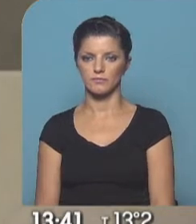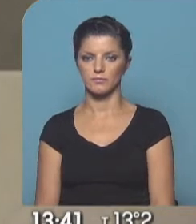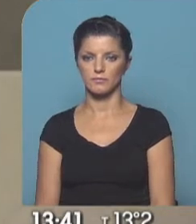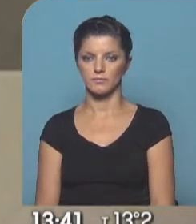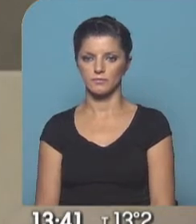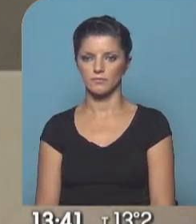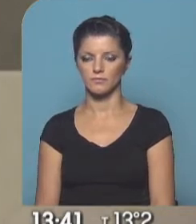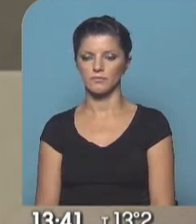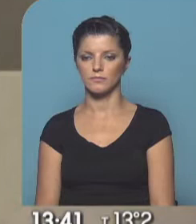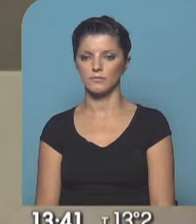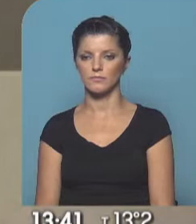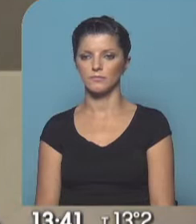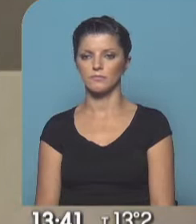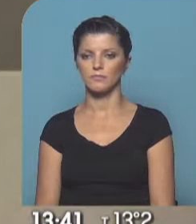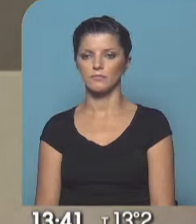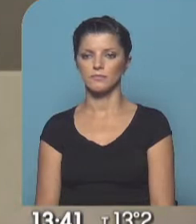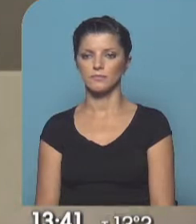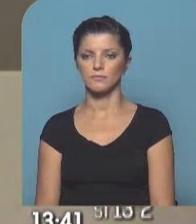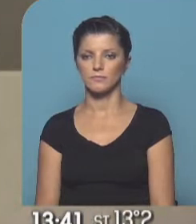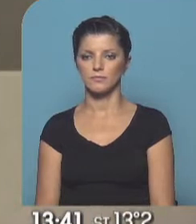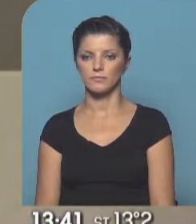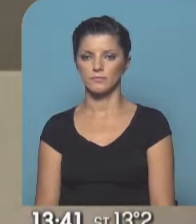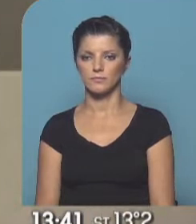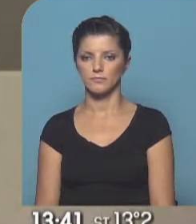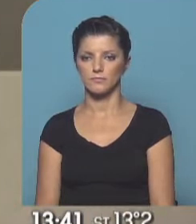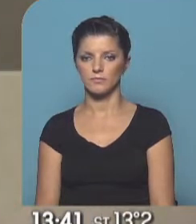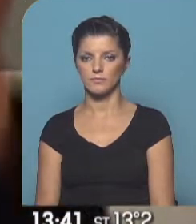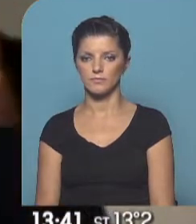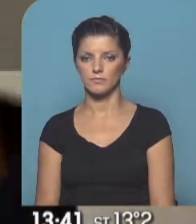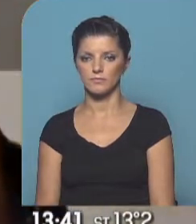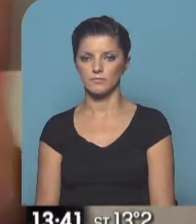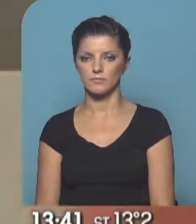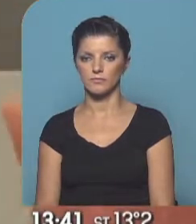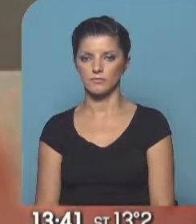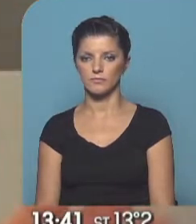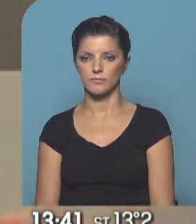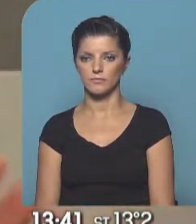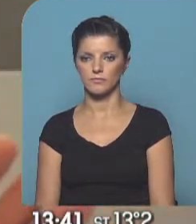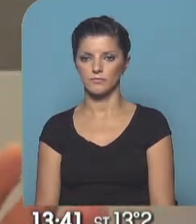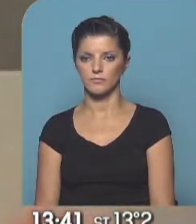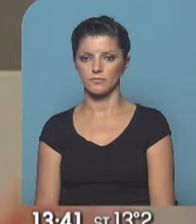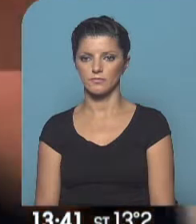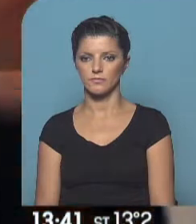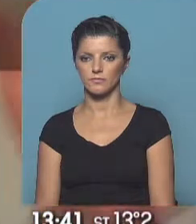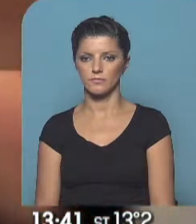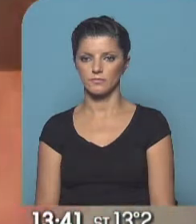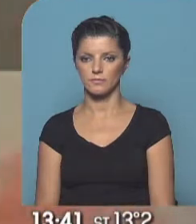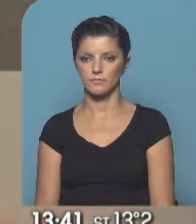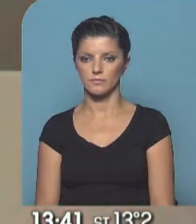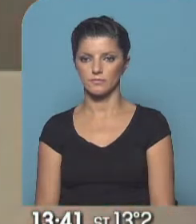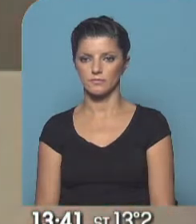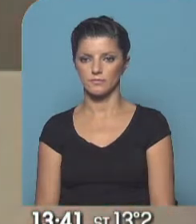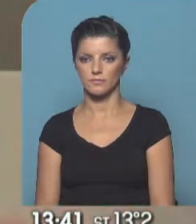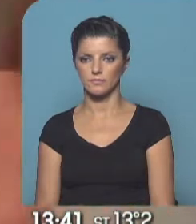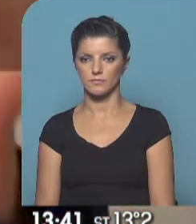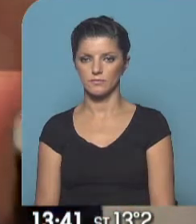Mediterraneo occidentale, io sono perfettamente d'accordo. Il Mediterraneo centrale e il Mediterraneo